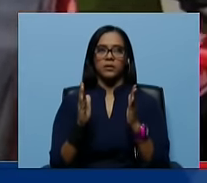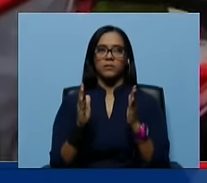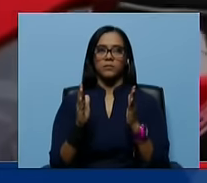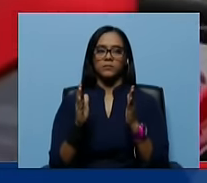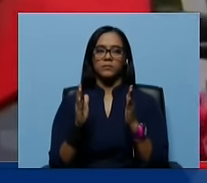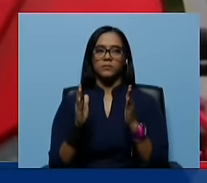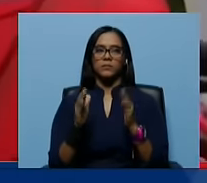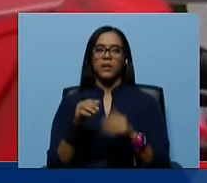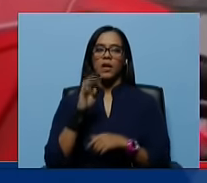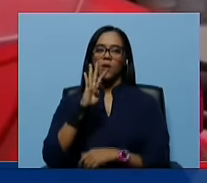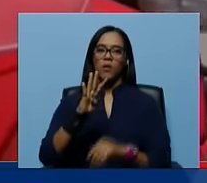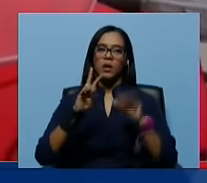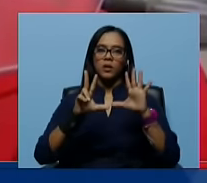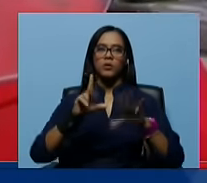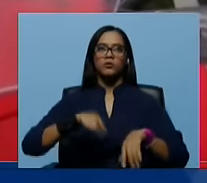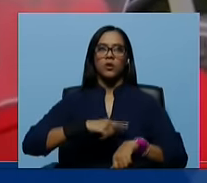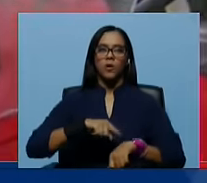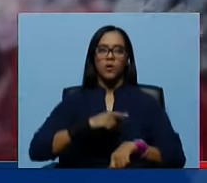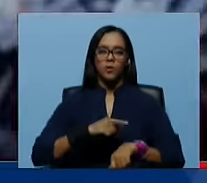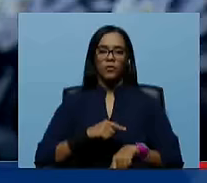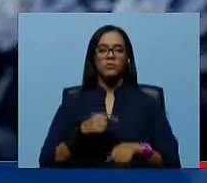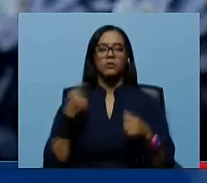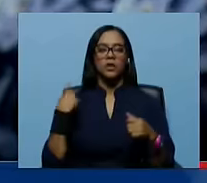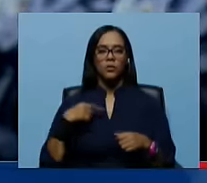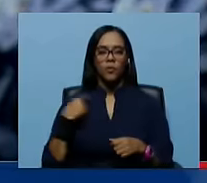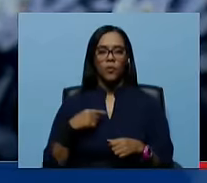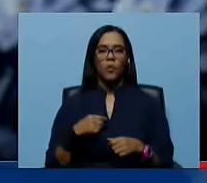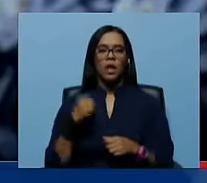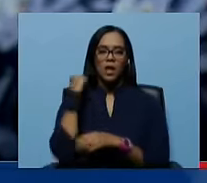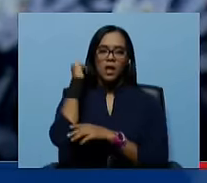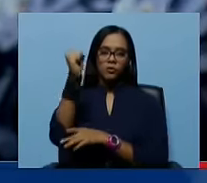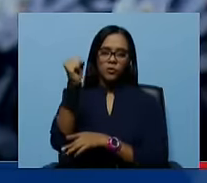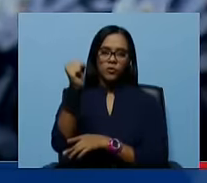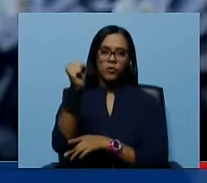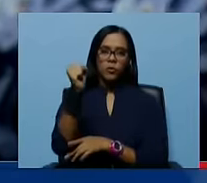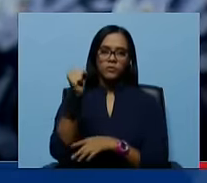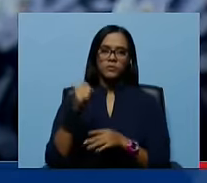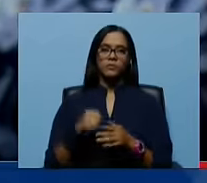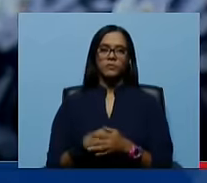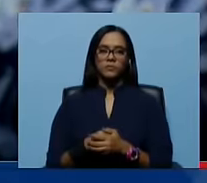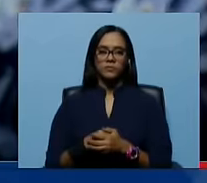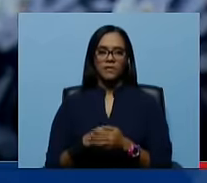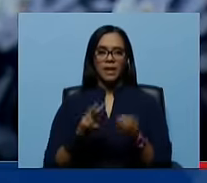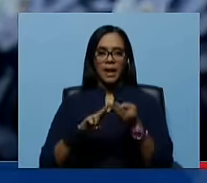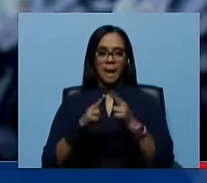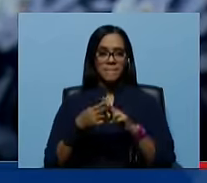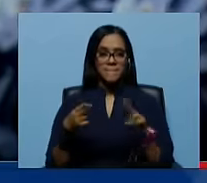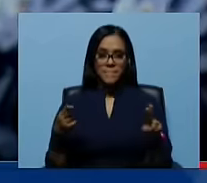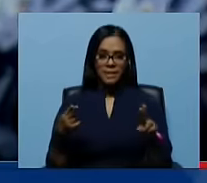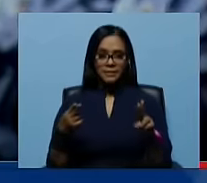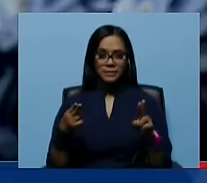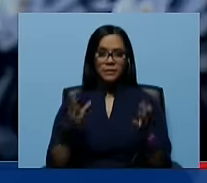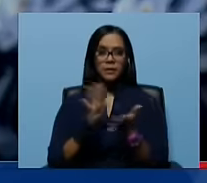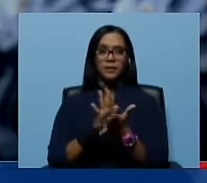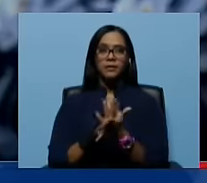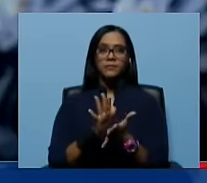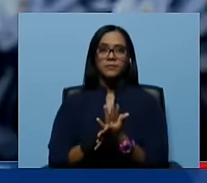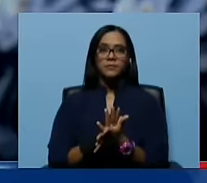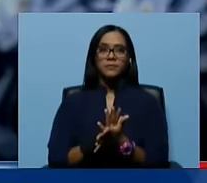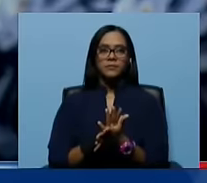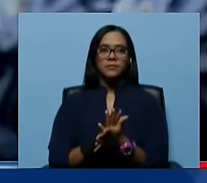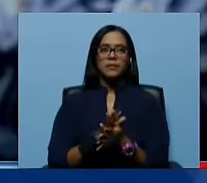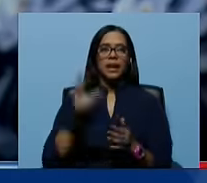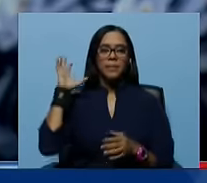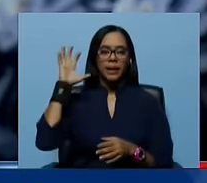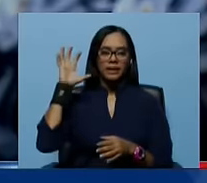En 48 horas se obtuvo el triunfo y la restitución de la paz, la estabilidad y la tranquilidad del